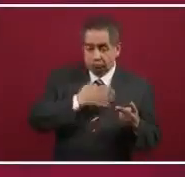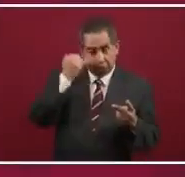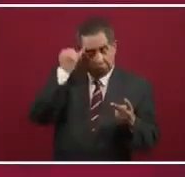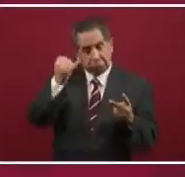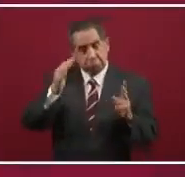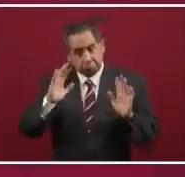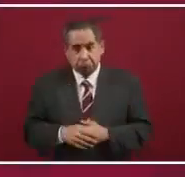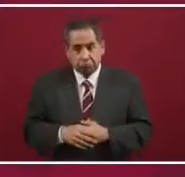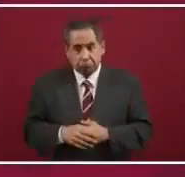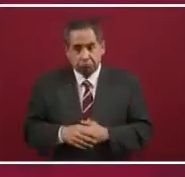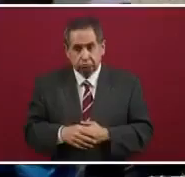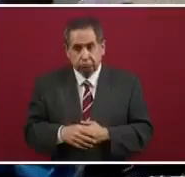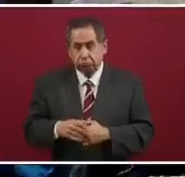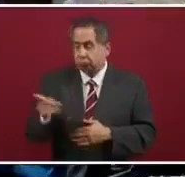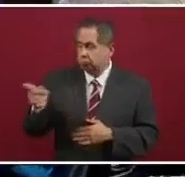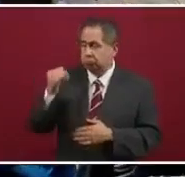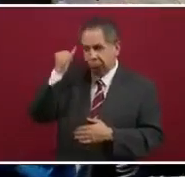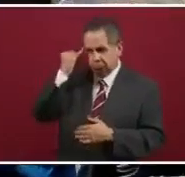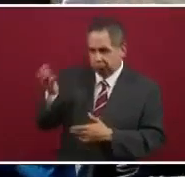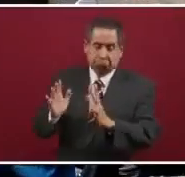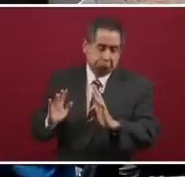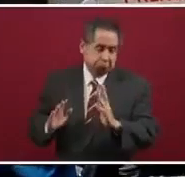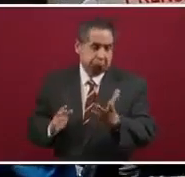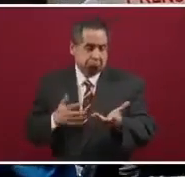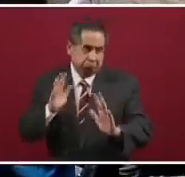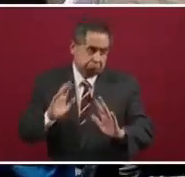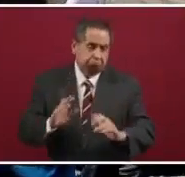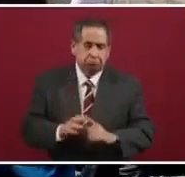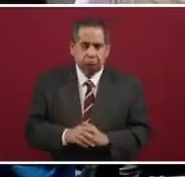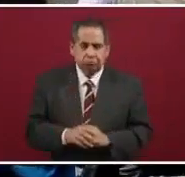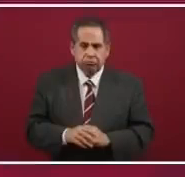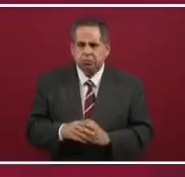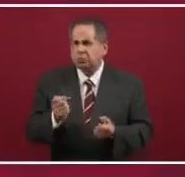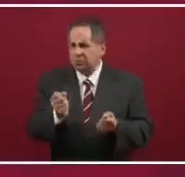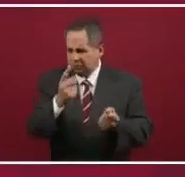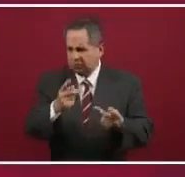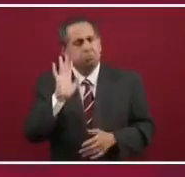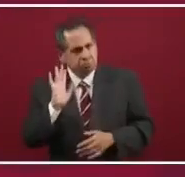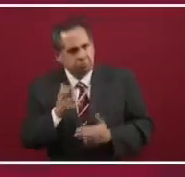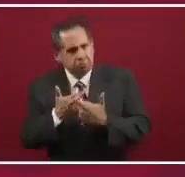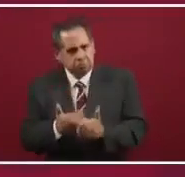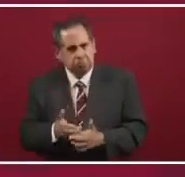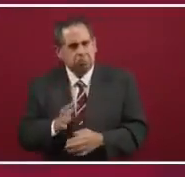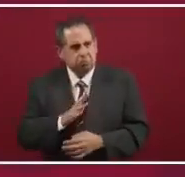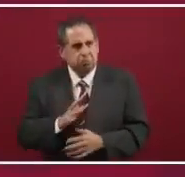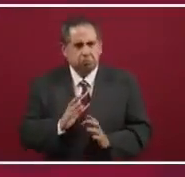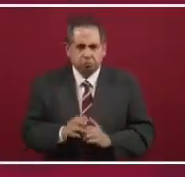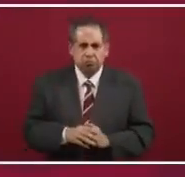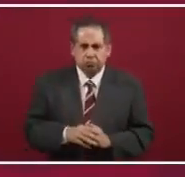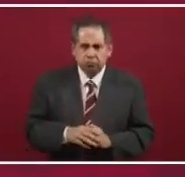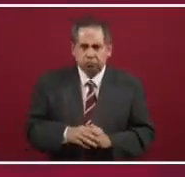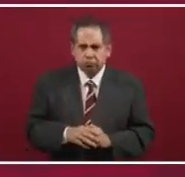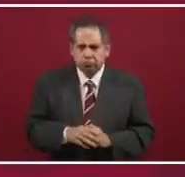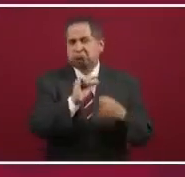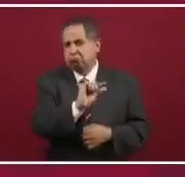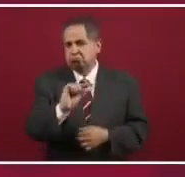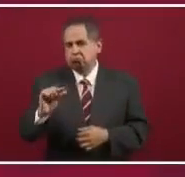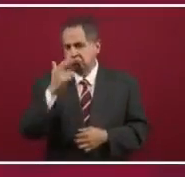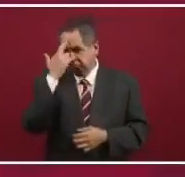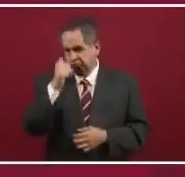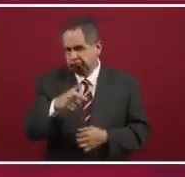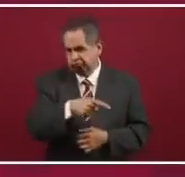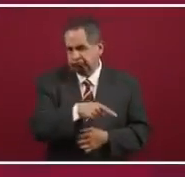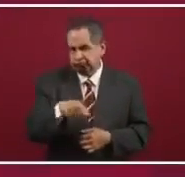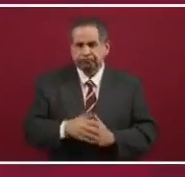buena, tomarlo en cuenta. En efecto, sí se han vendido algunas, pero son las que menos se han vendido,